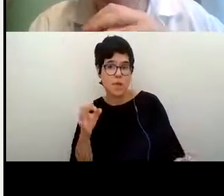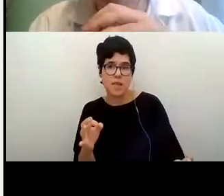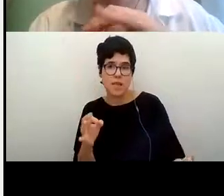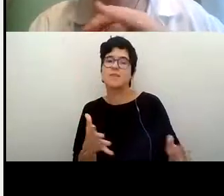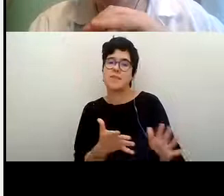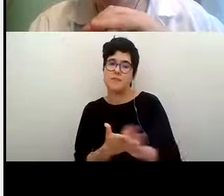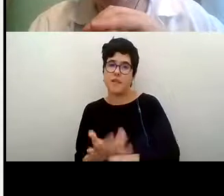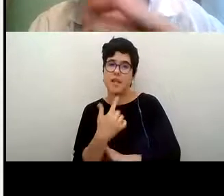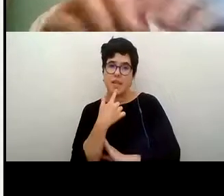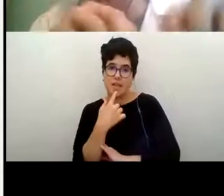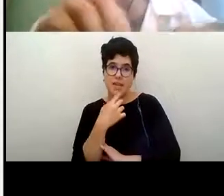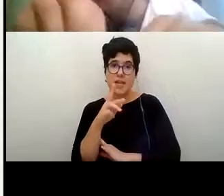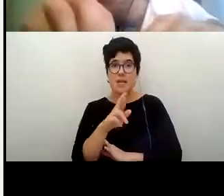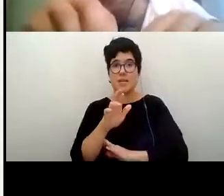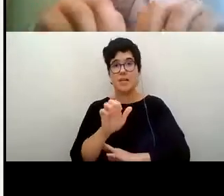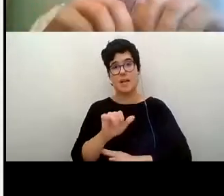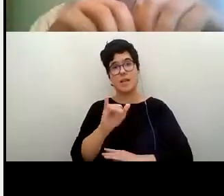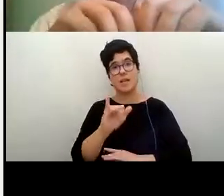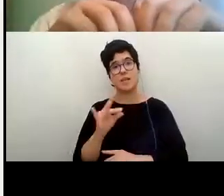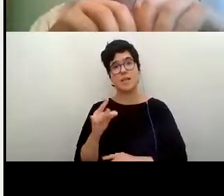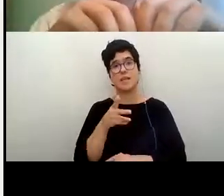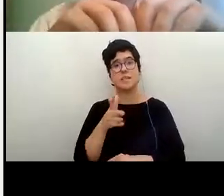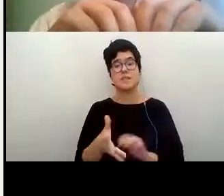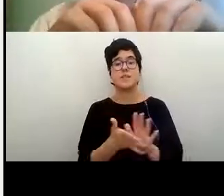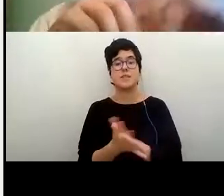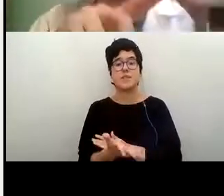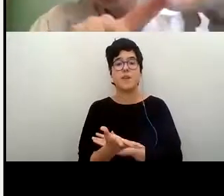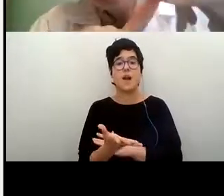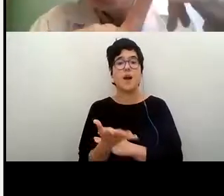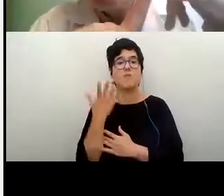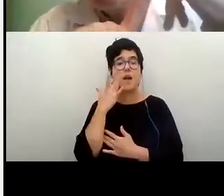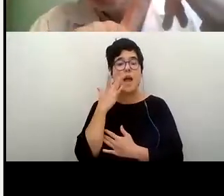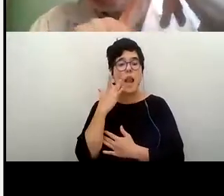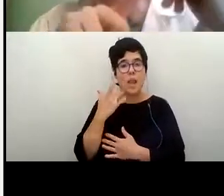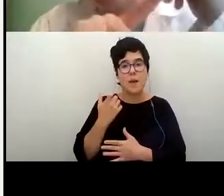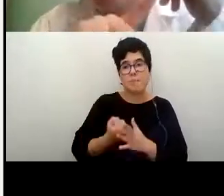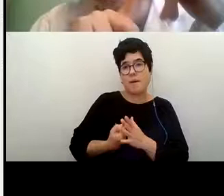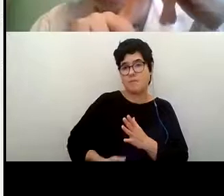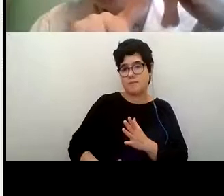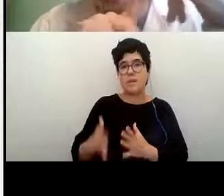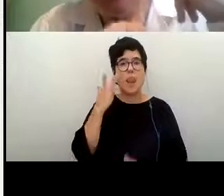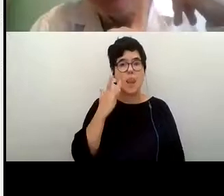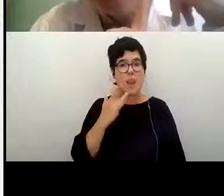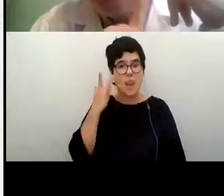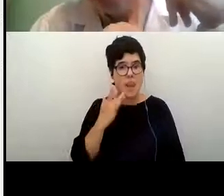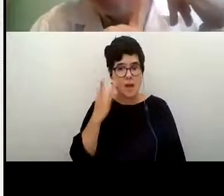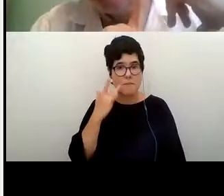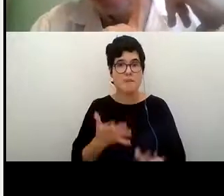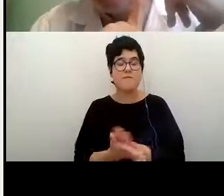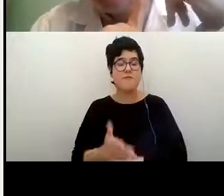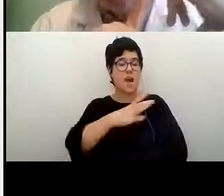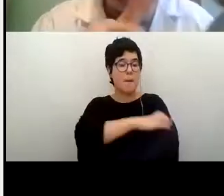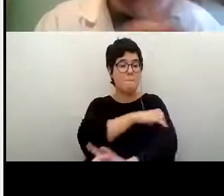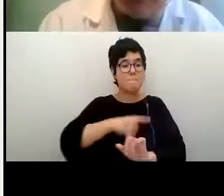sabéis también, tiene efecto depurativo. Por lo tanto, no aumentará la tensión arterial, si acaso